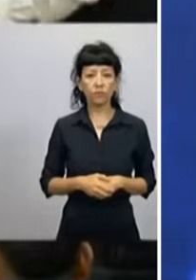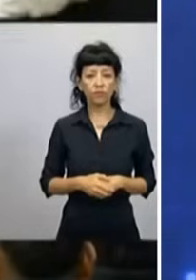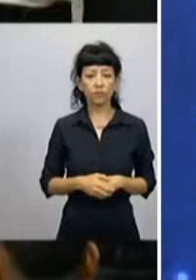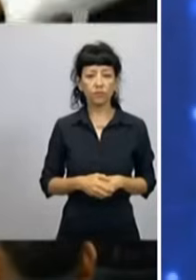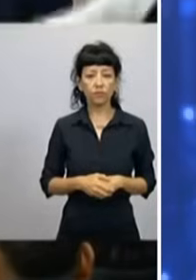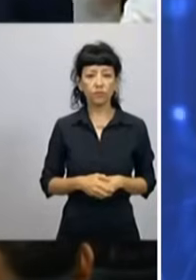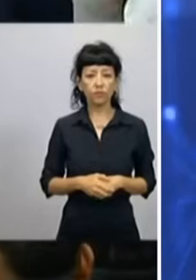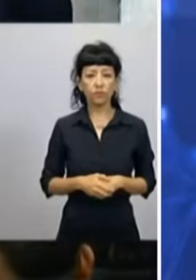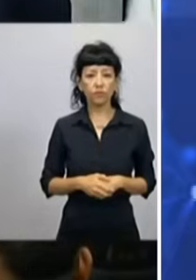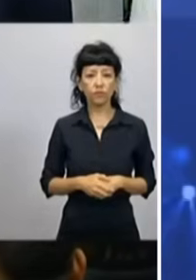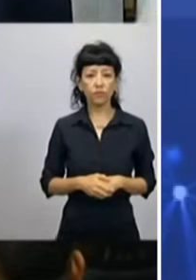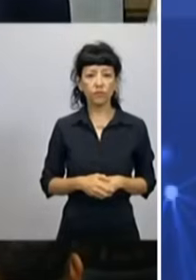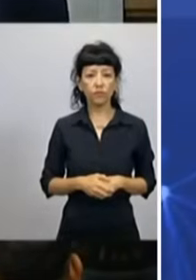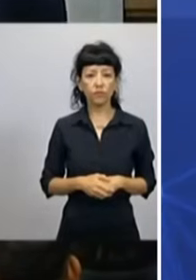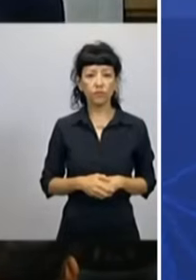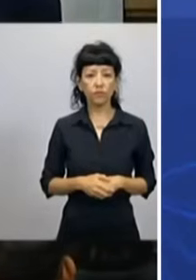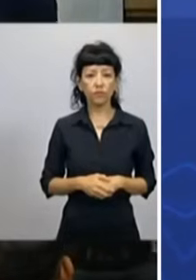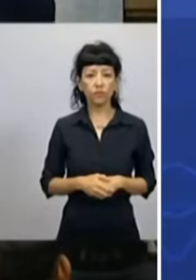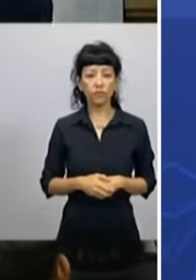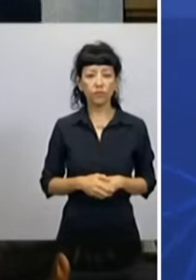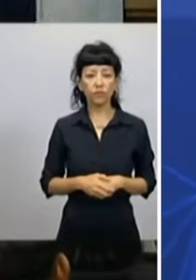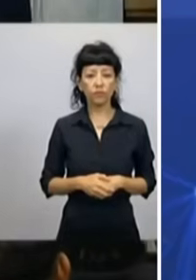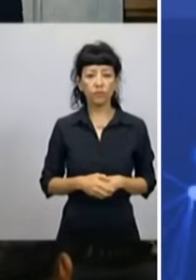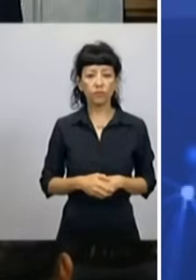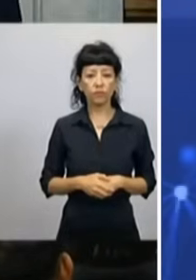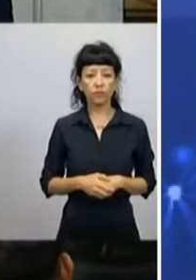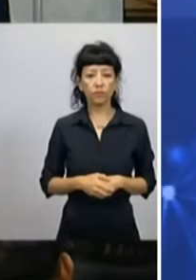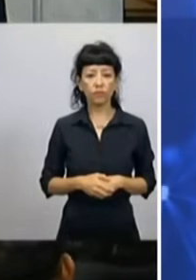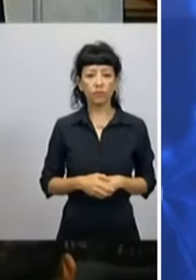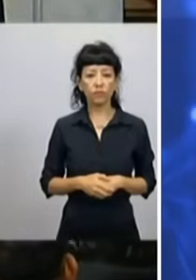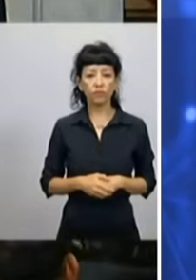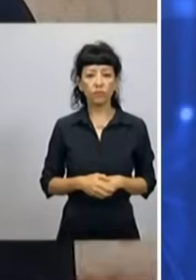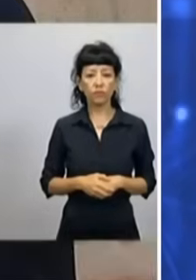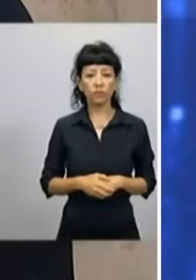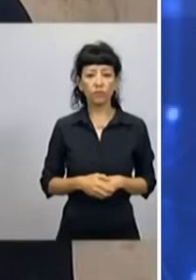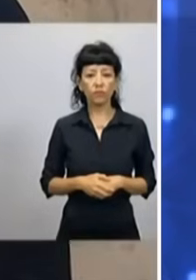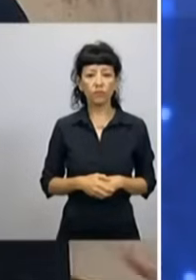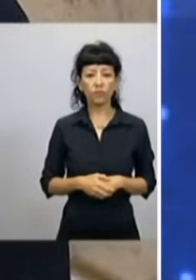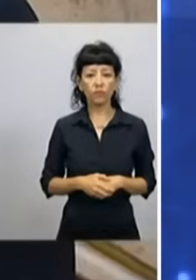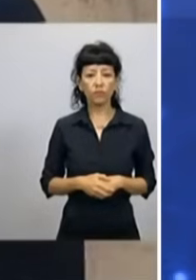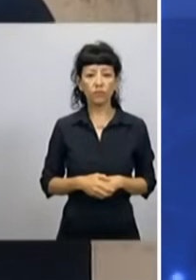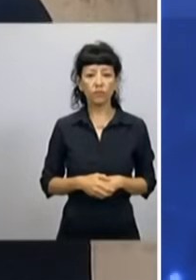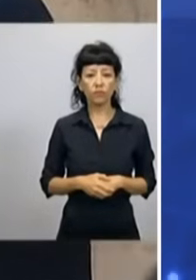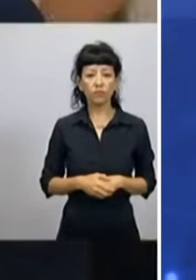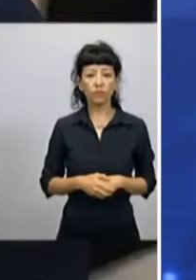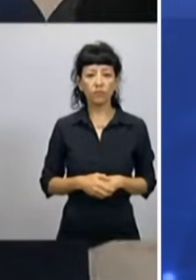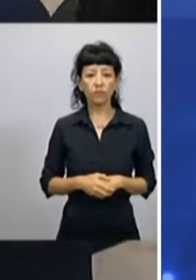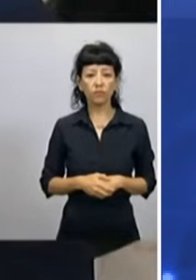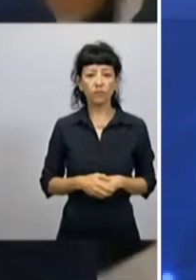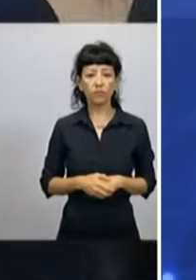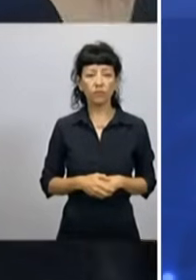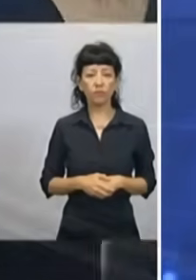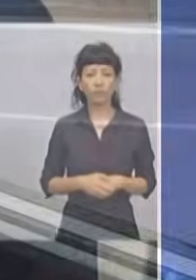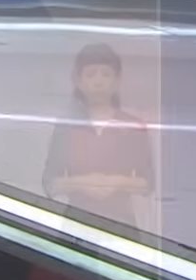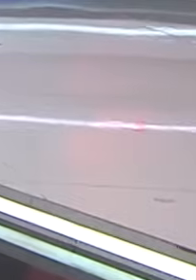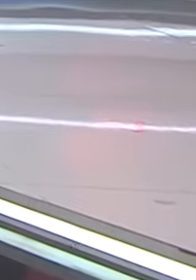se interlacen esas tres factores va a ser definitivo para la respuesta. Claro, todo político tiene que ser capaz de traicionarse,